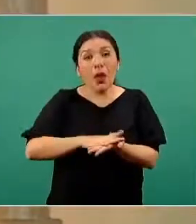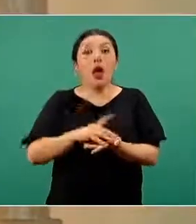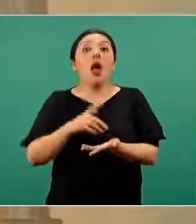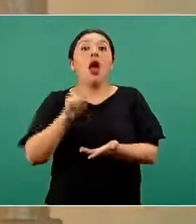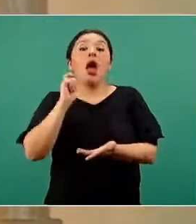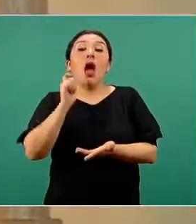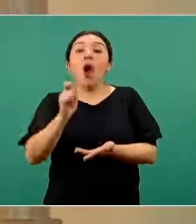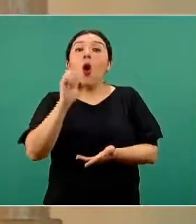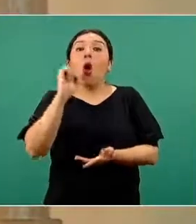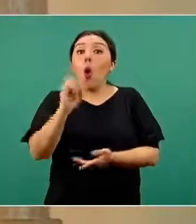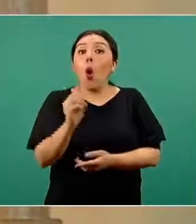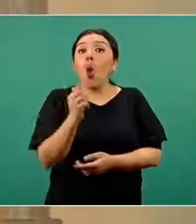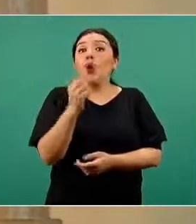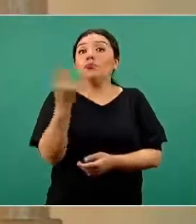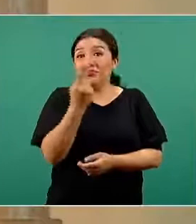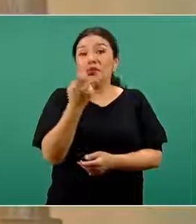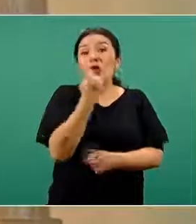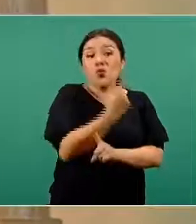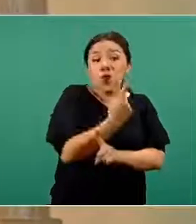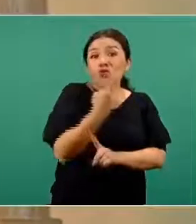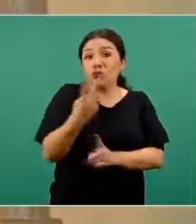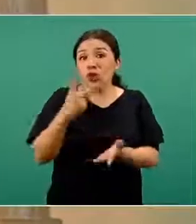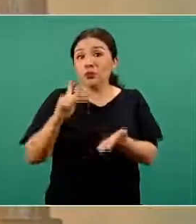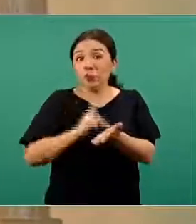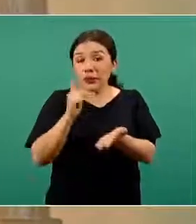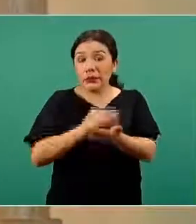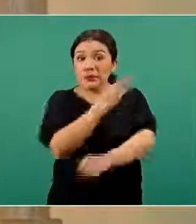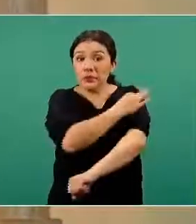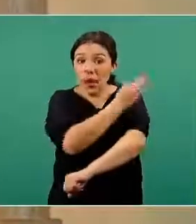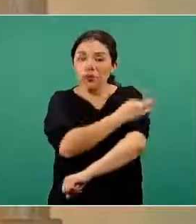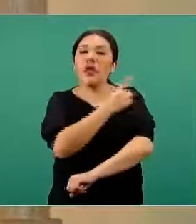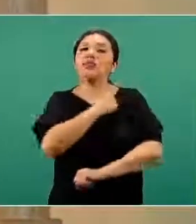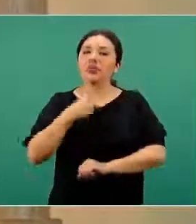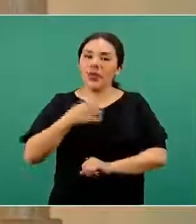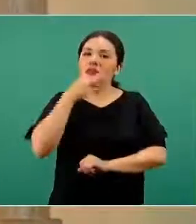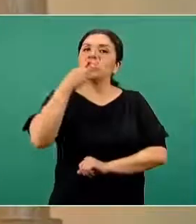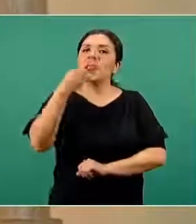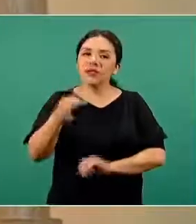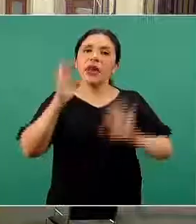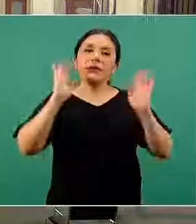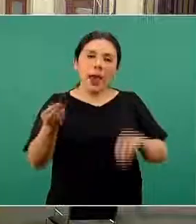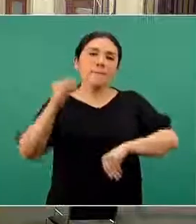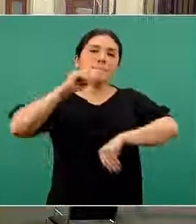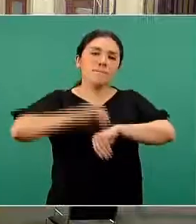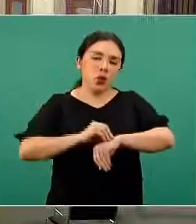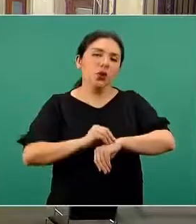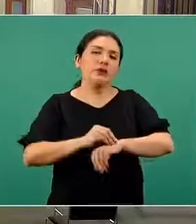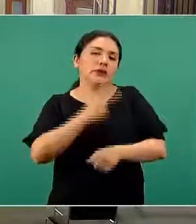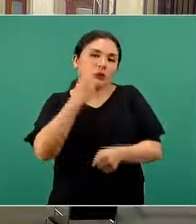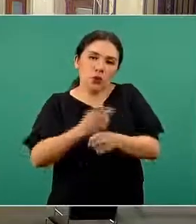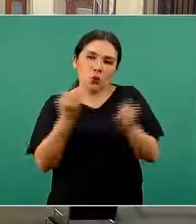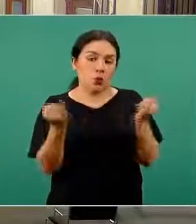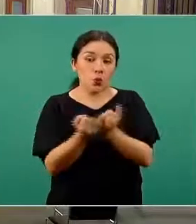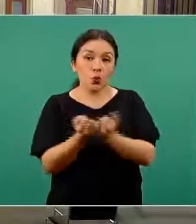un esquema que requiere de una segunda dosis, pues también dar aviso de que esta ha sido aplicada. La que sigue, por favor.